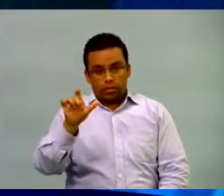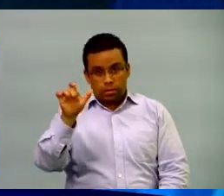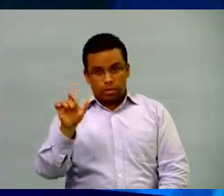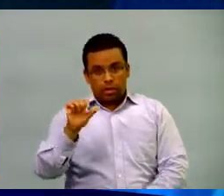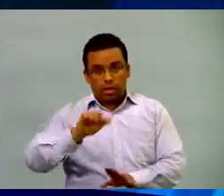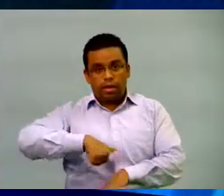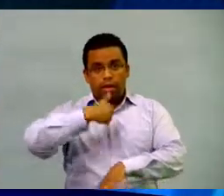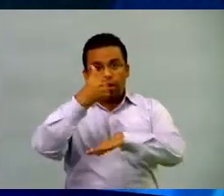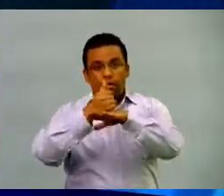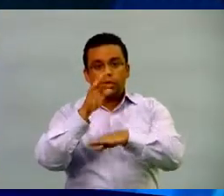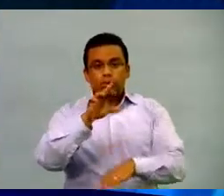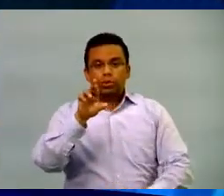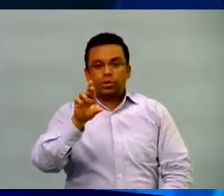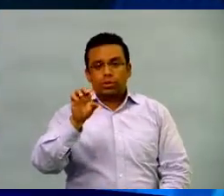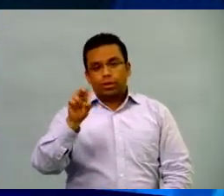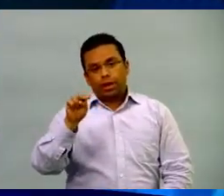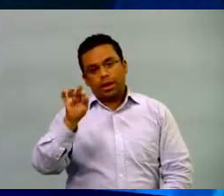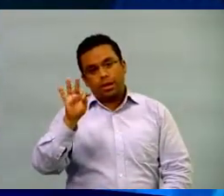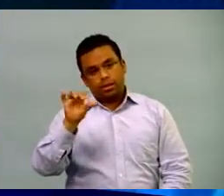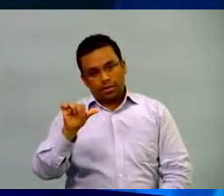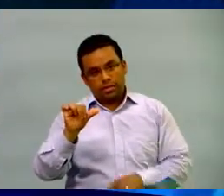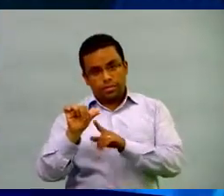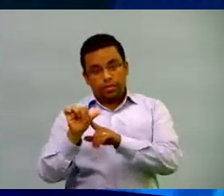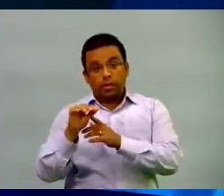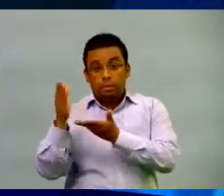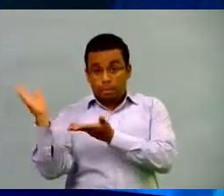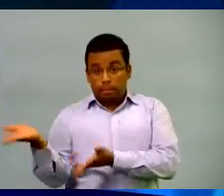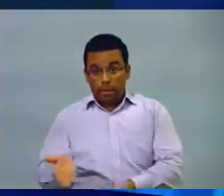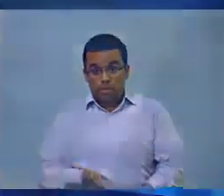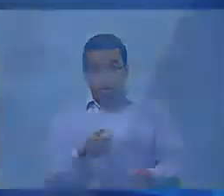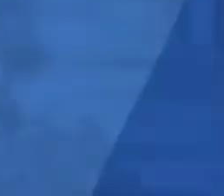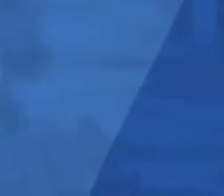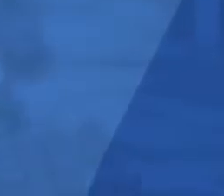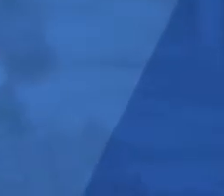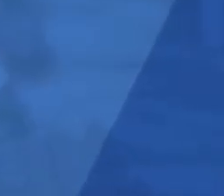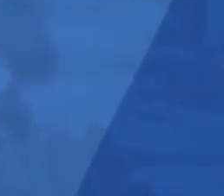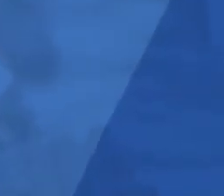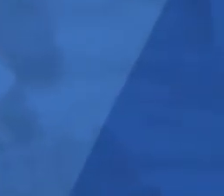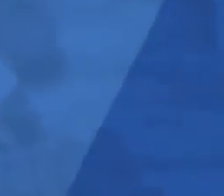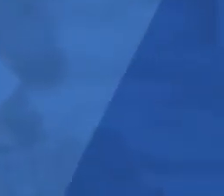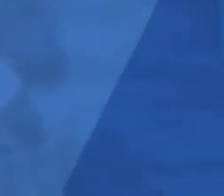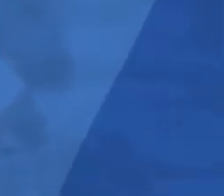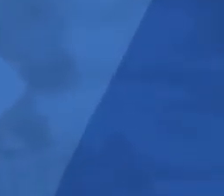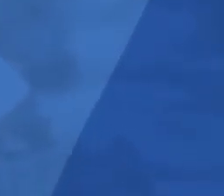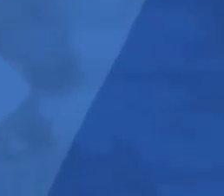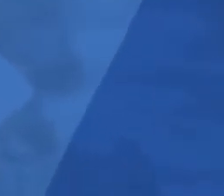Ángel, bienvenido a Educa Digital Colombia 2016.